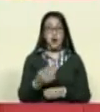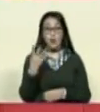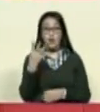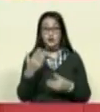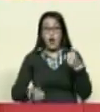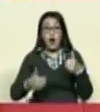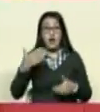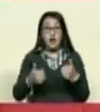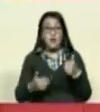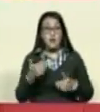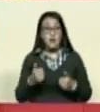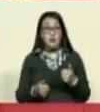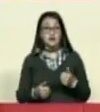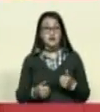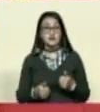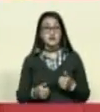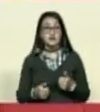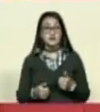jalabolas,